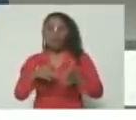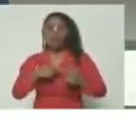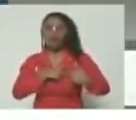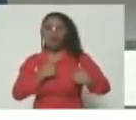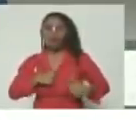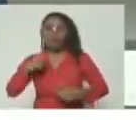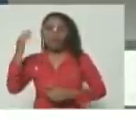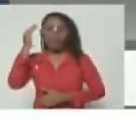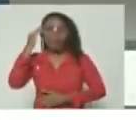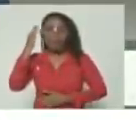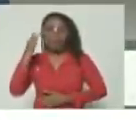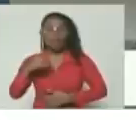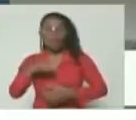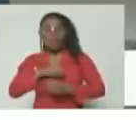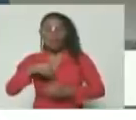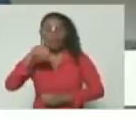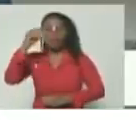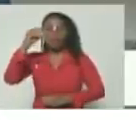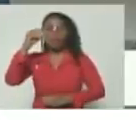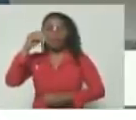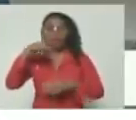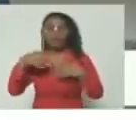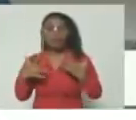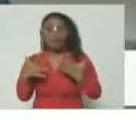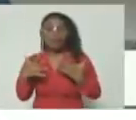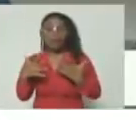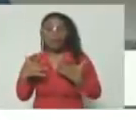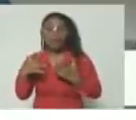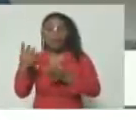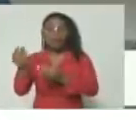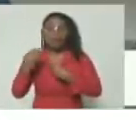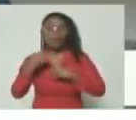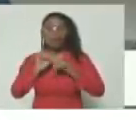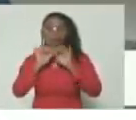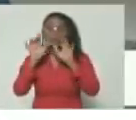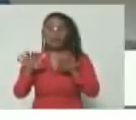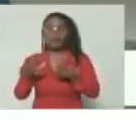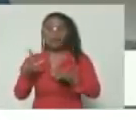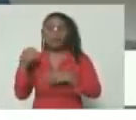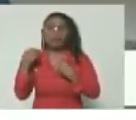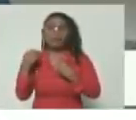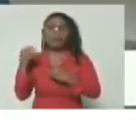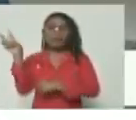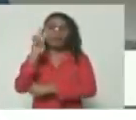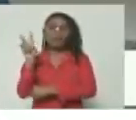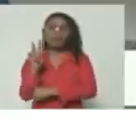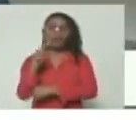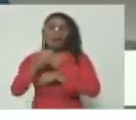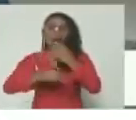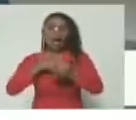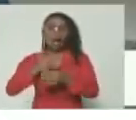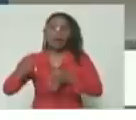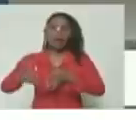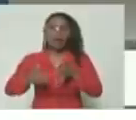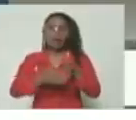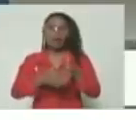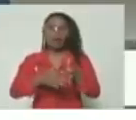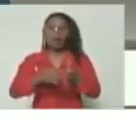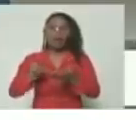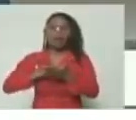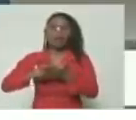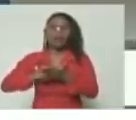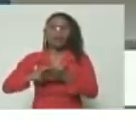desde mi alma, que nos colme de bendiciones para que Venezuela tome el camino de la